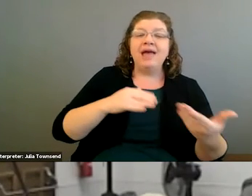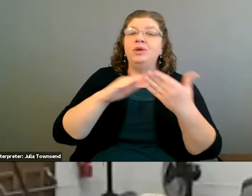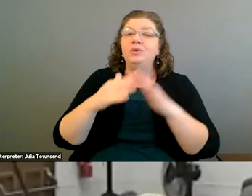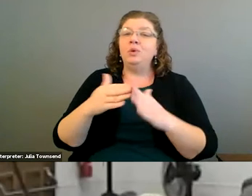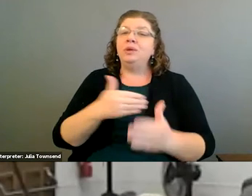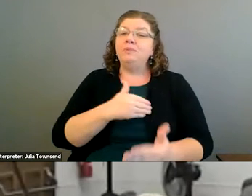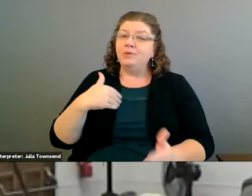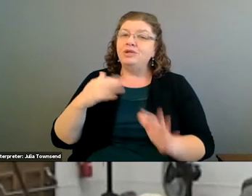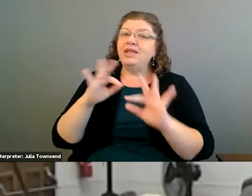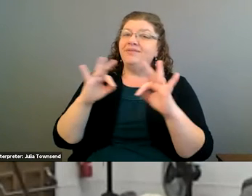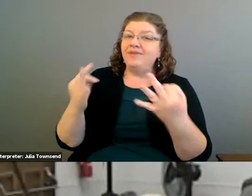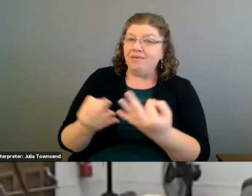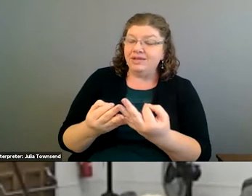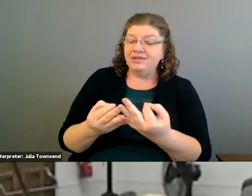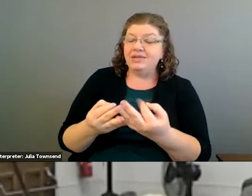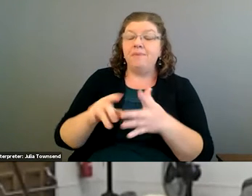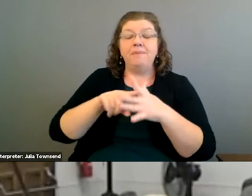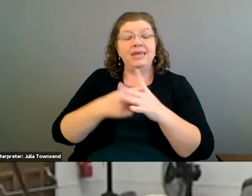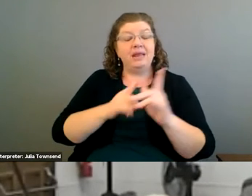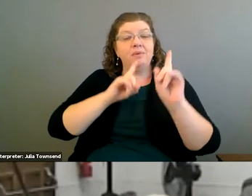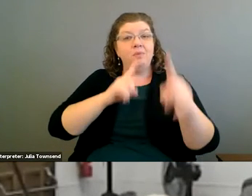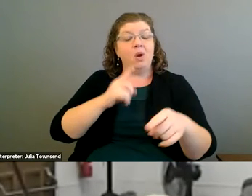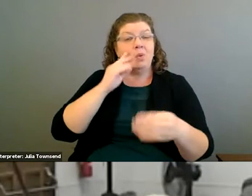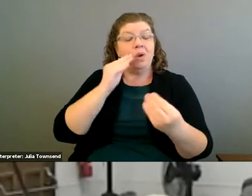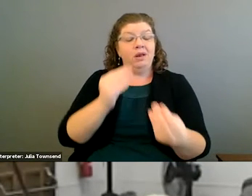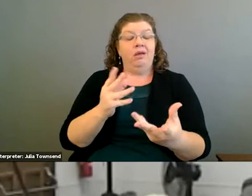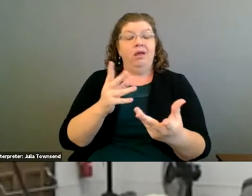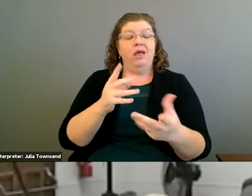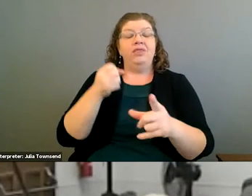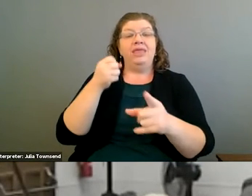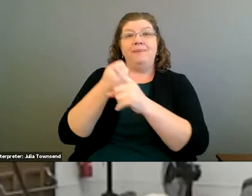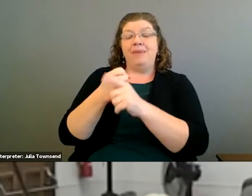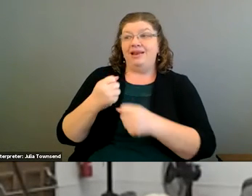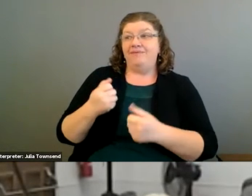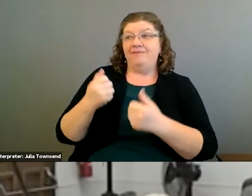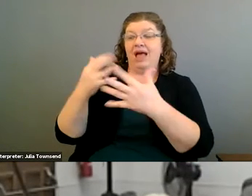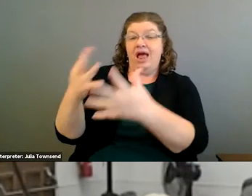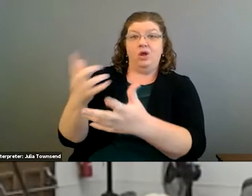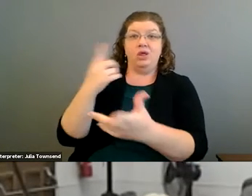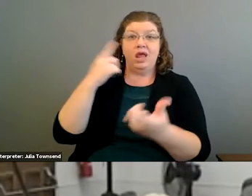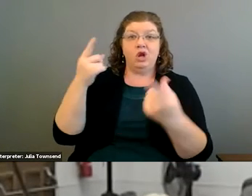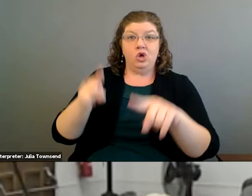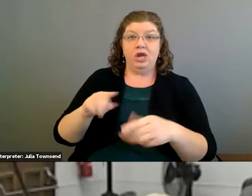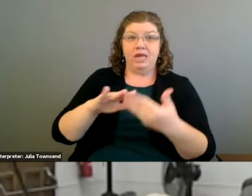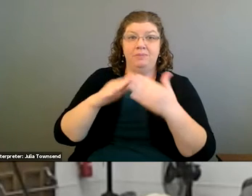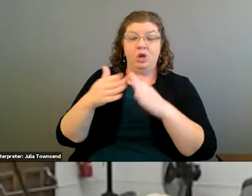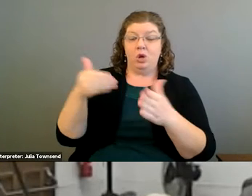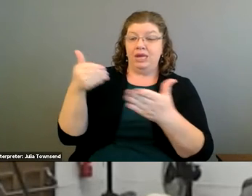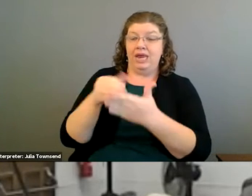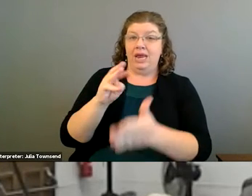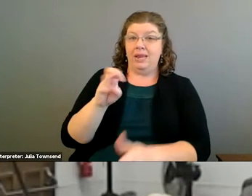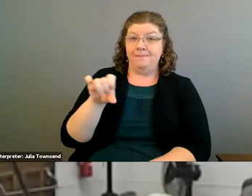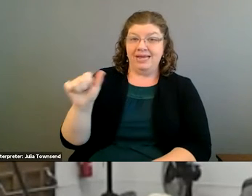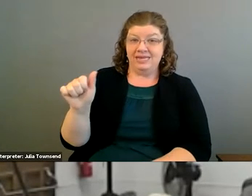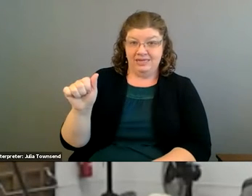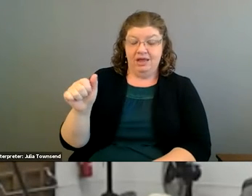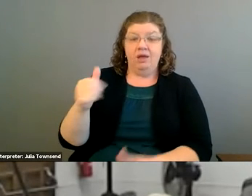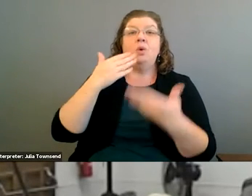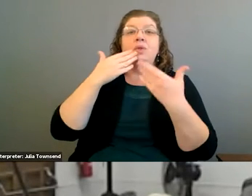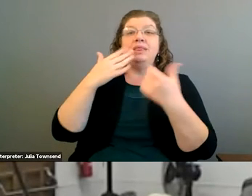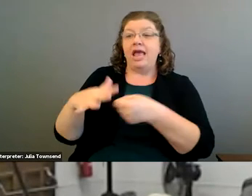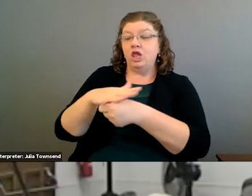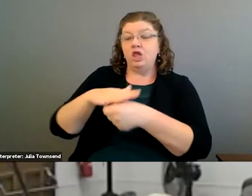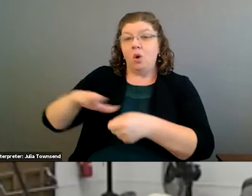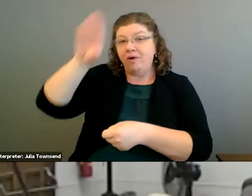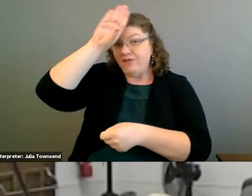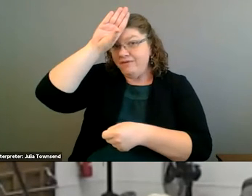comunidad. Quisiera comenzar mi reporte reconociendo los impactos relacionados con el reciente incendio que ocurrió en nuestra comunidad cerca de la mesa.